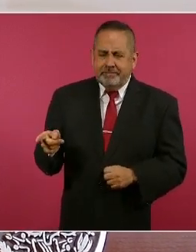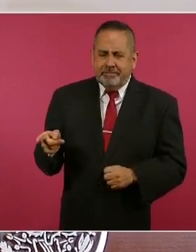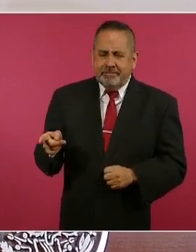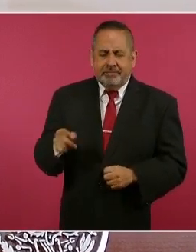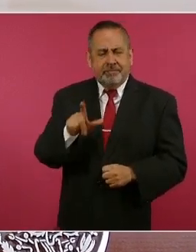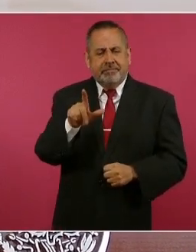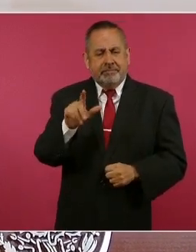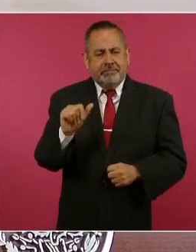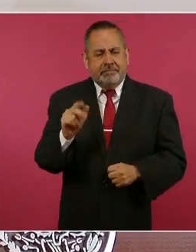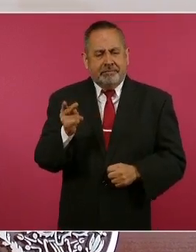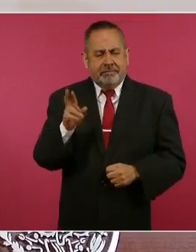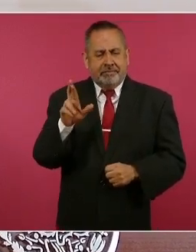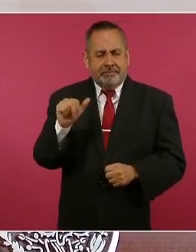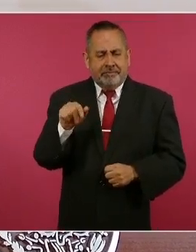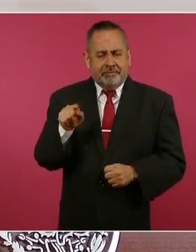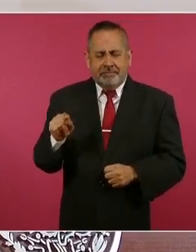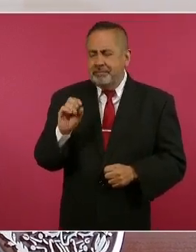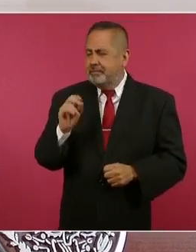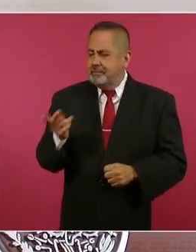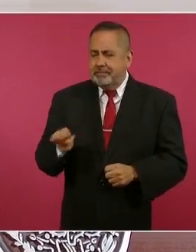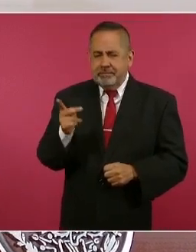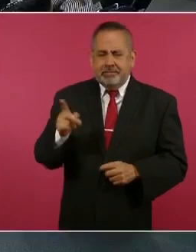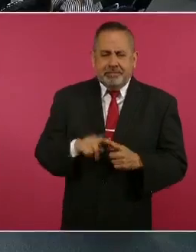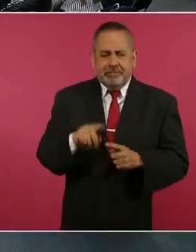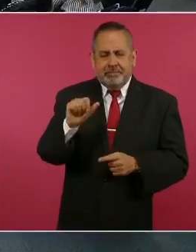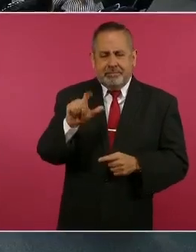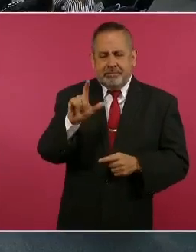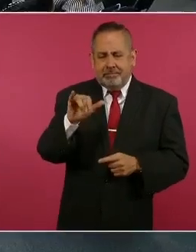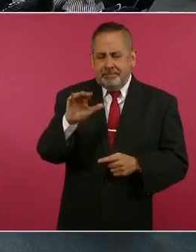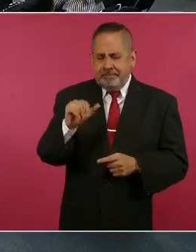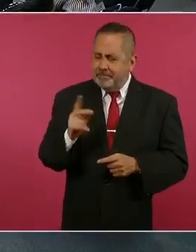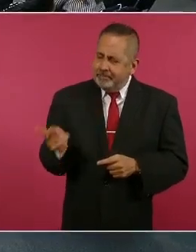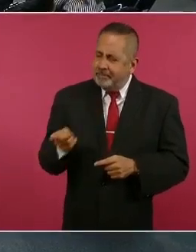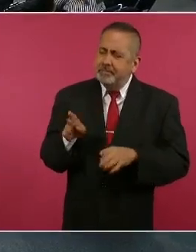a Laura o Alicia.